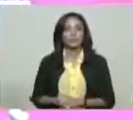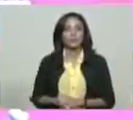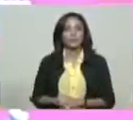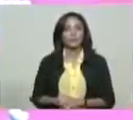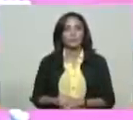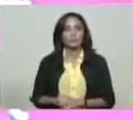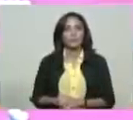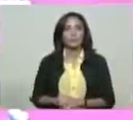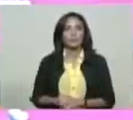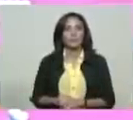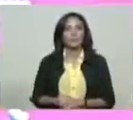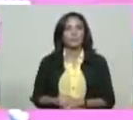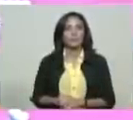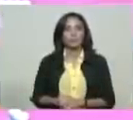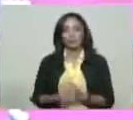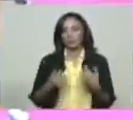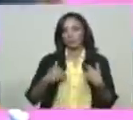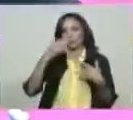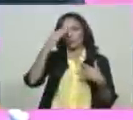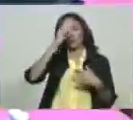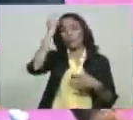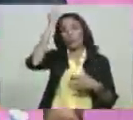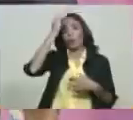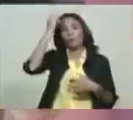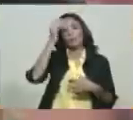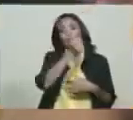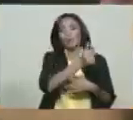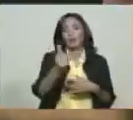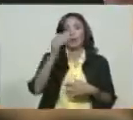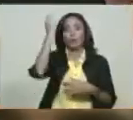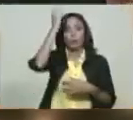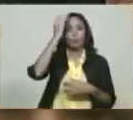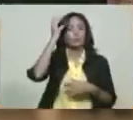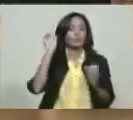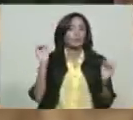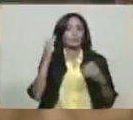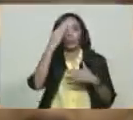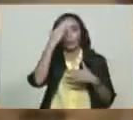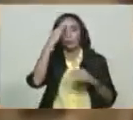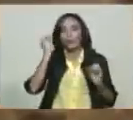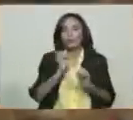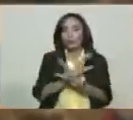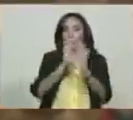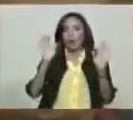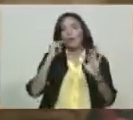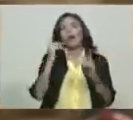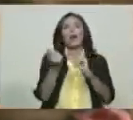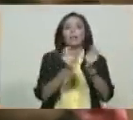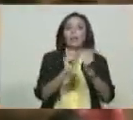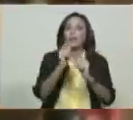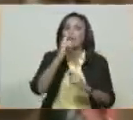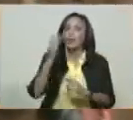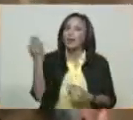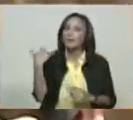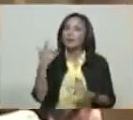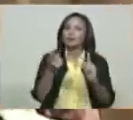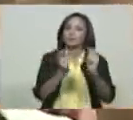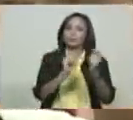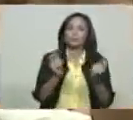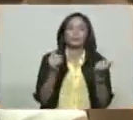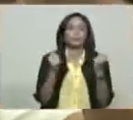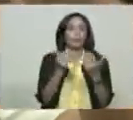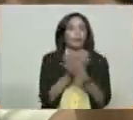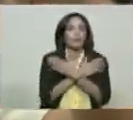Sé que esto viene de la conciencia, lo sé. Sé muy bien el debate que tuvieron el día de ayer, lo